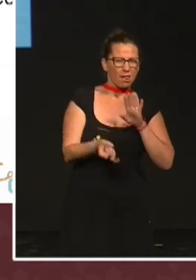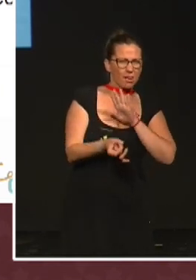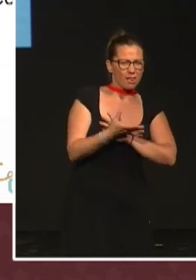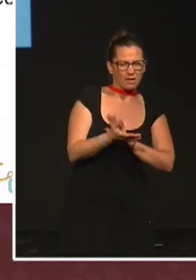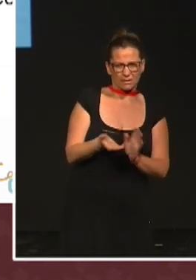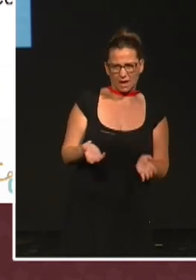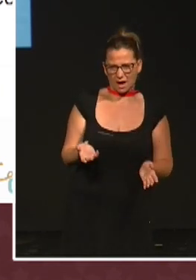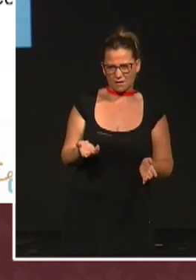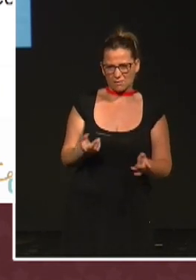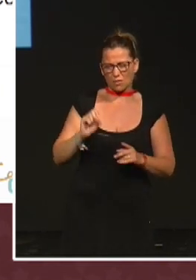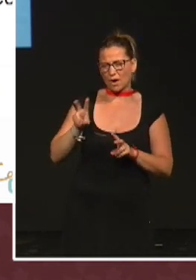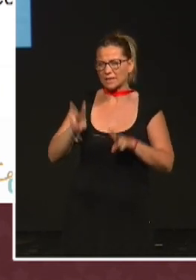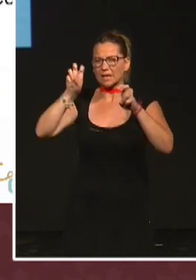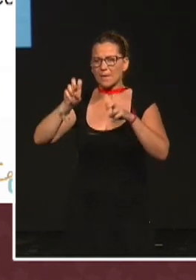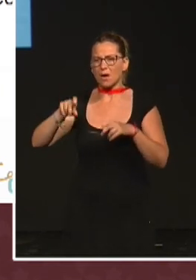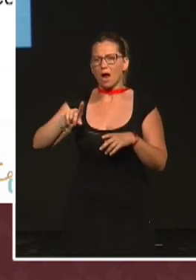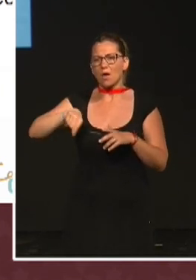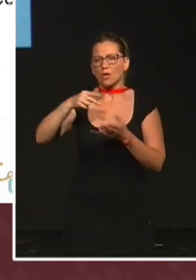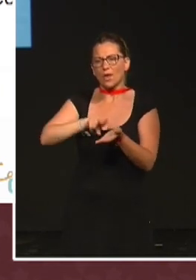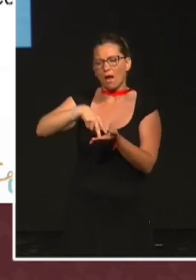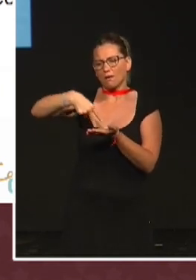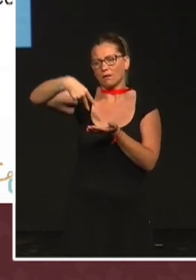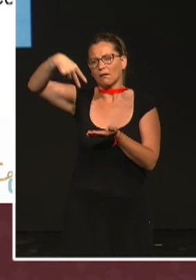resurrección. Pero es posible también que